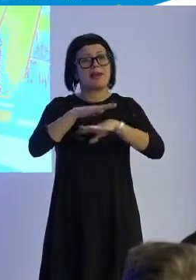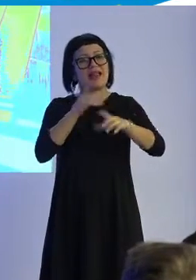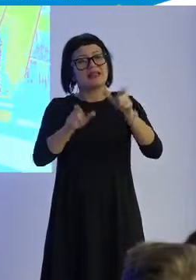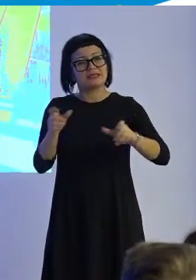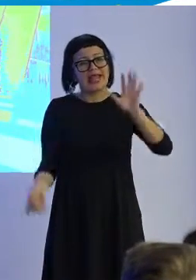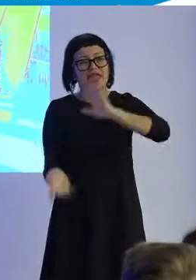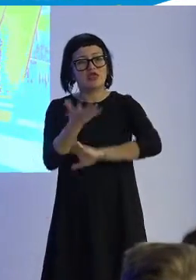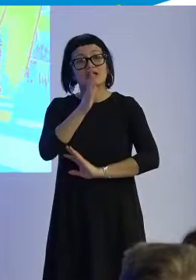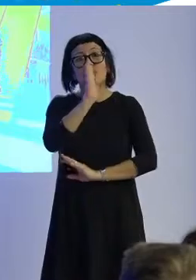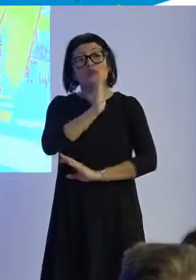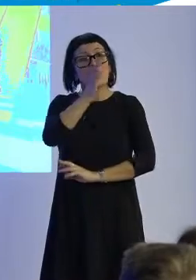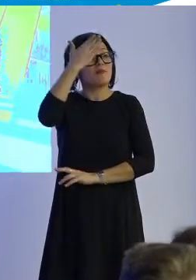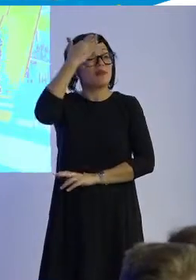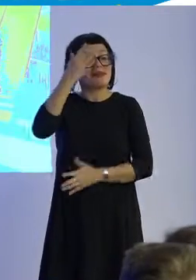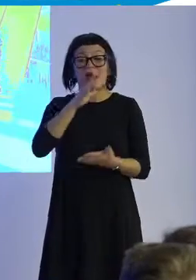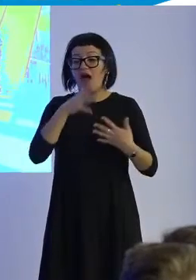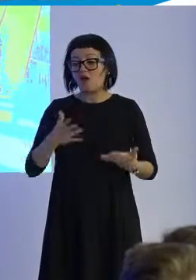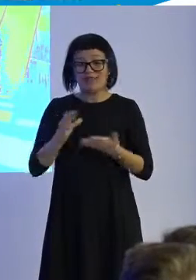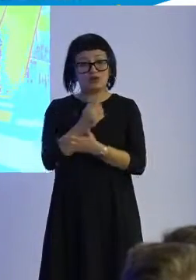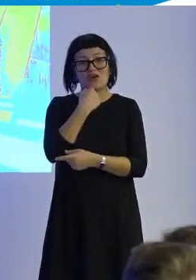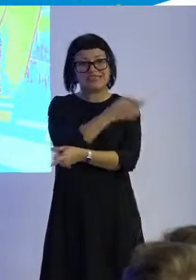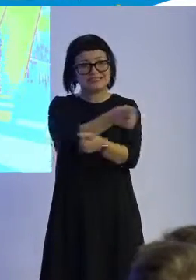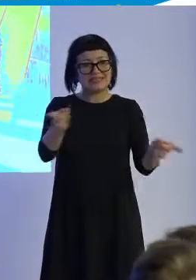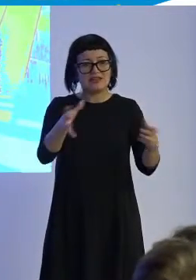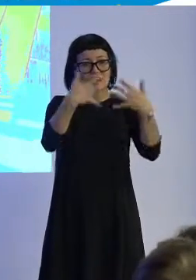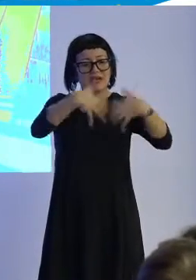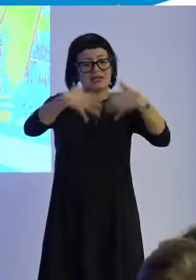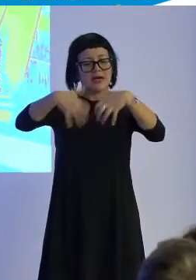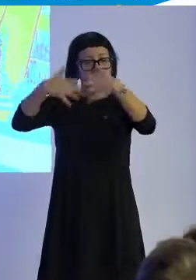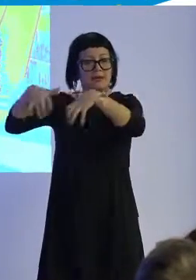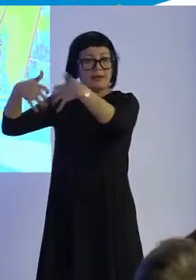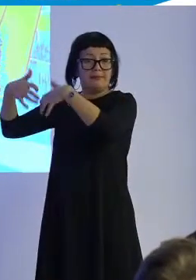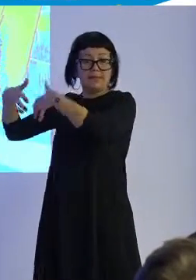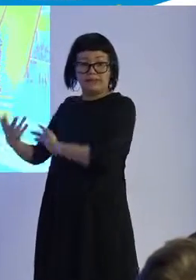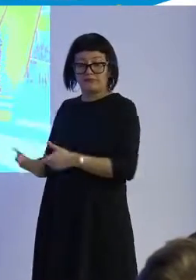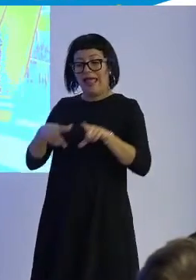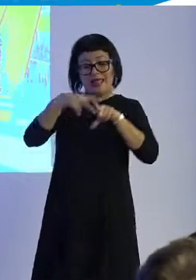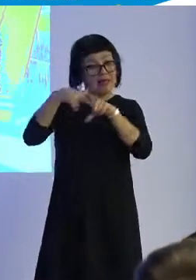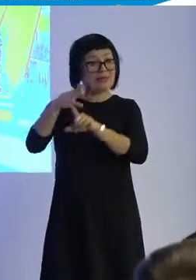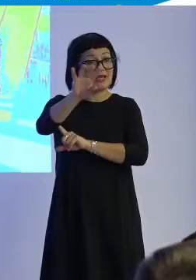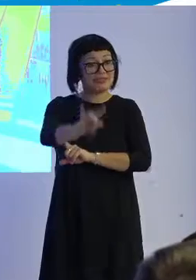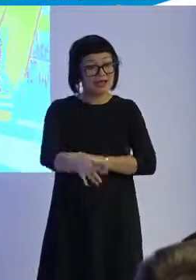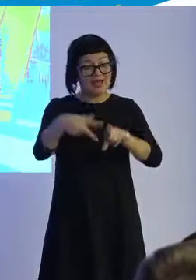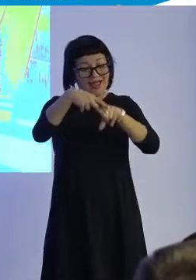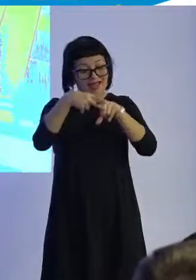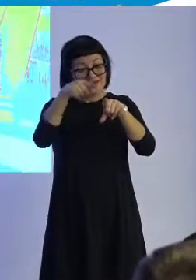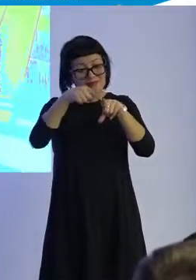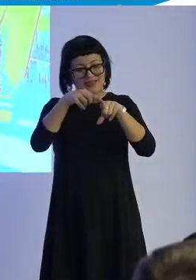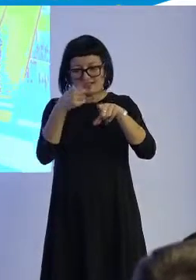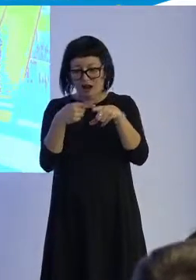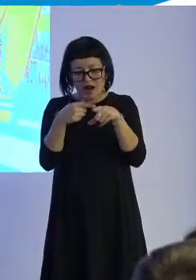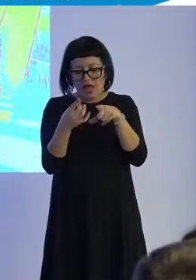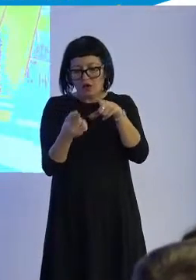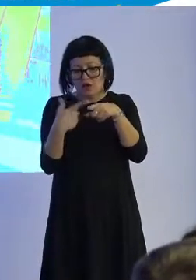creadores. Principalmente porque todo lo que se está hablando ahora, sobre todo, son máquinas, que al final son herramientas, pero con esas herramientas ahora tenemos que crear